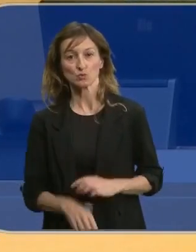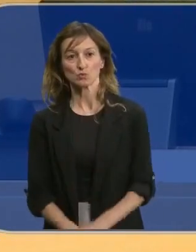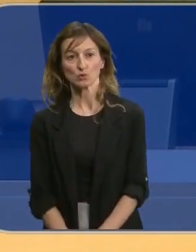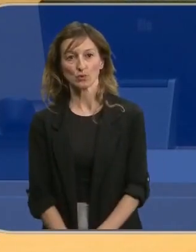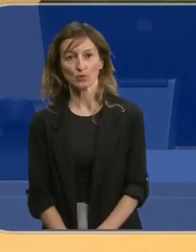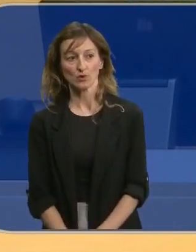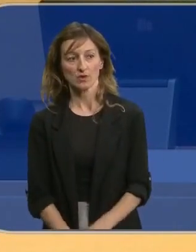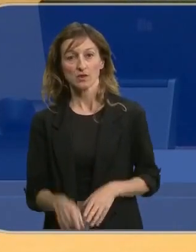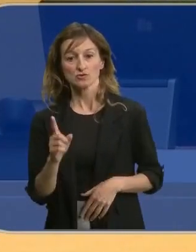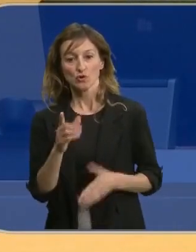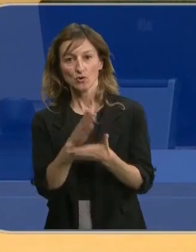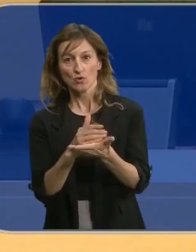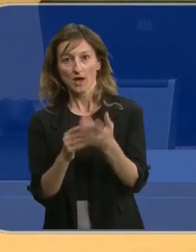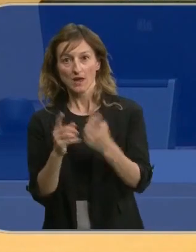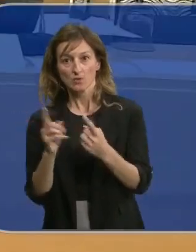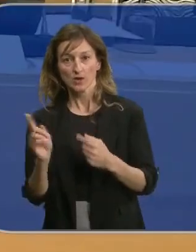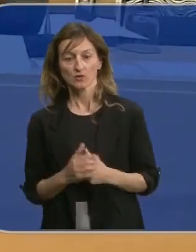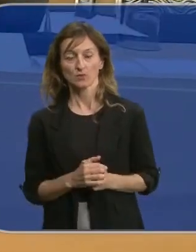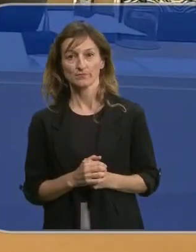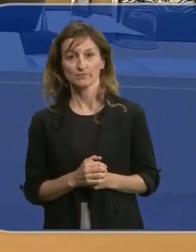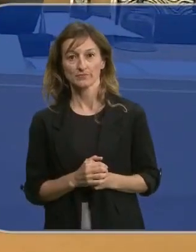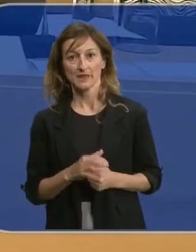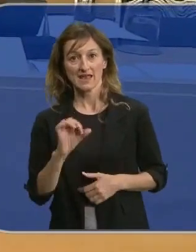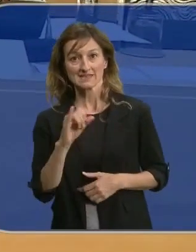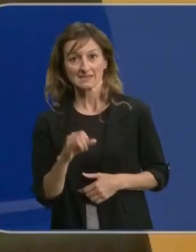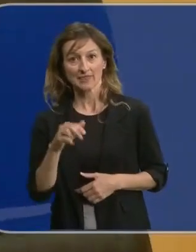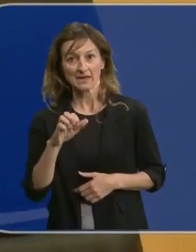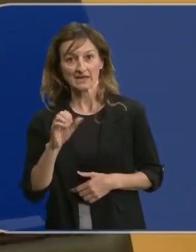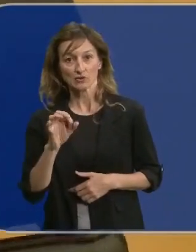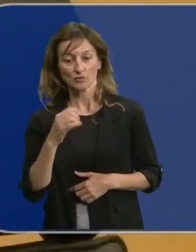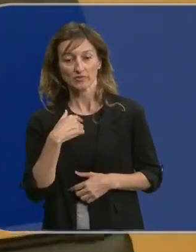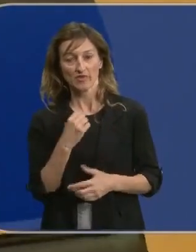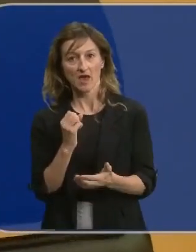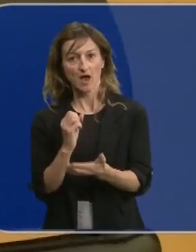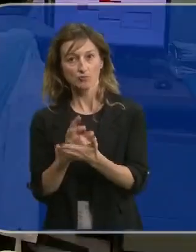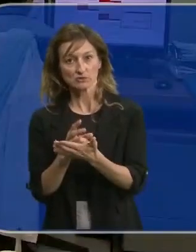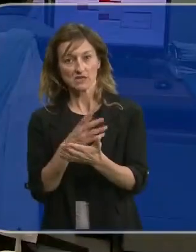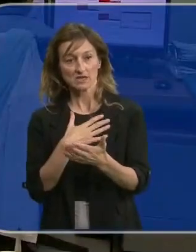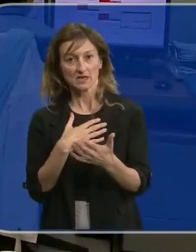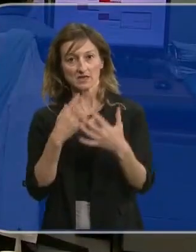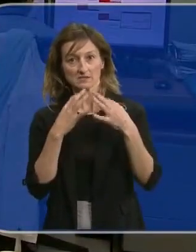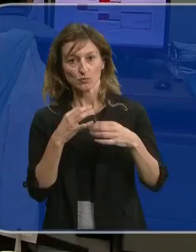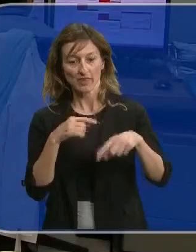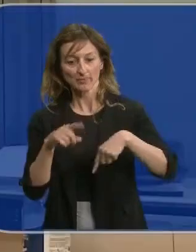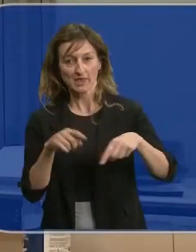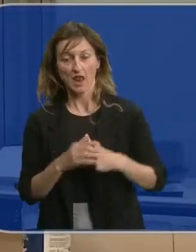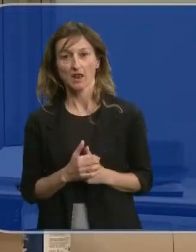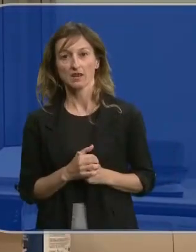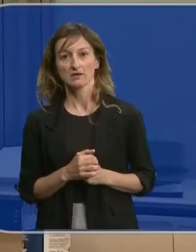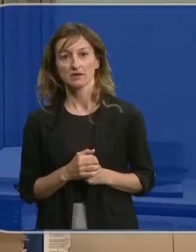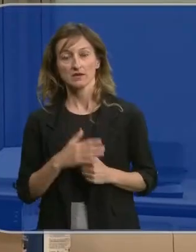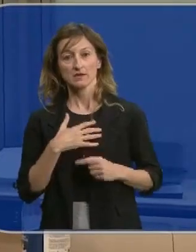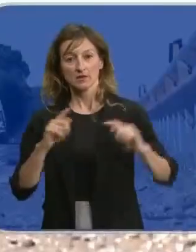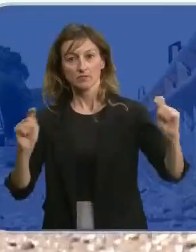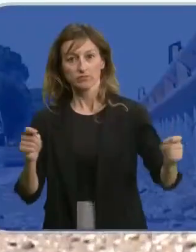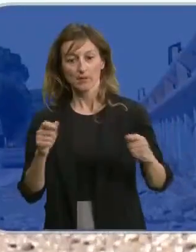no solo beneficia a determinadas comunidades autónomas sz Merino reafirma La Apuesta de la consejería por la seguridad Vial y anuncia